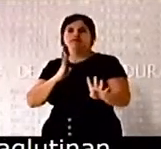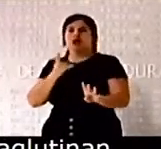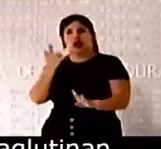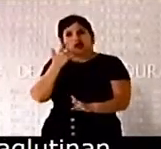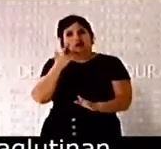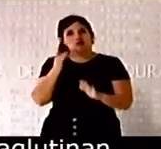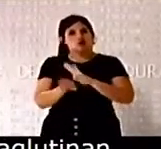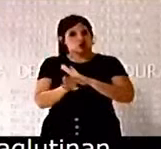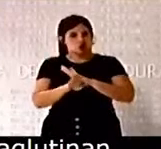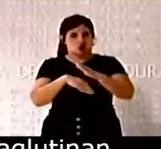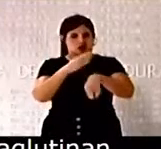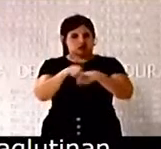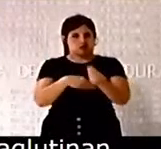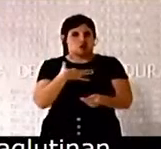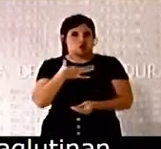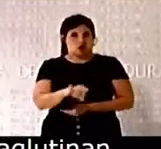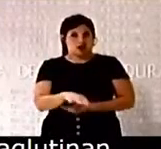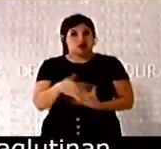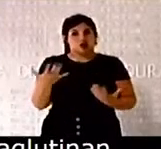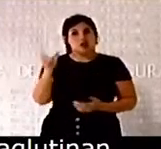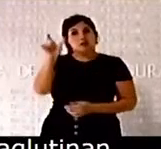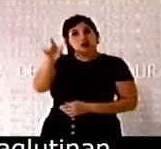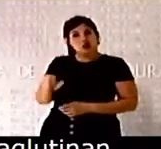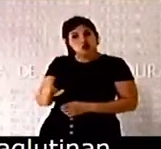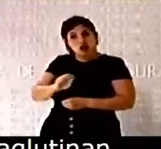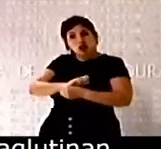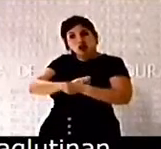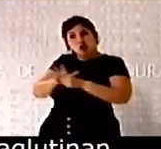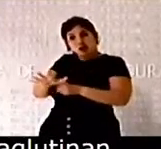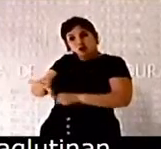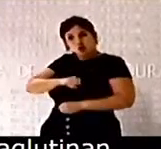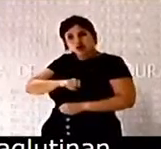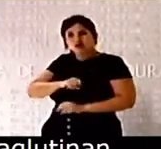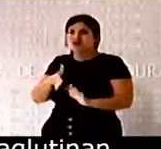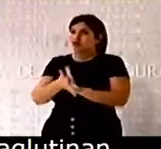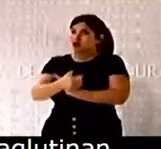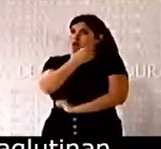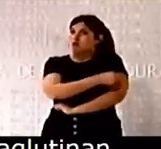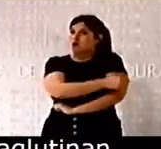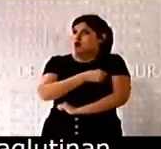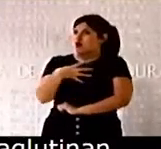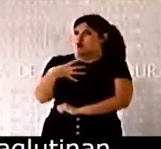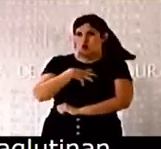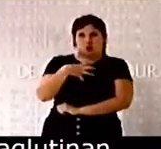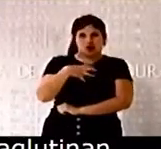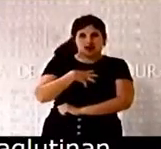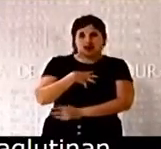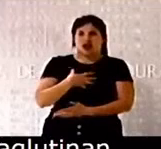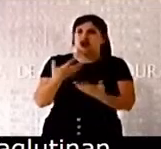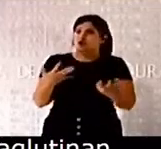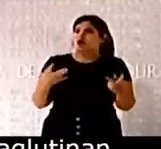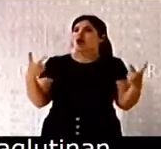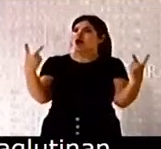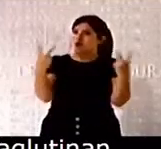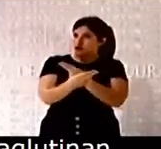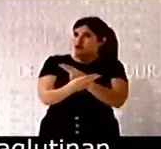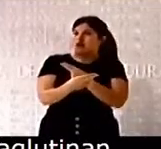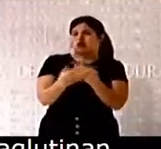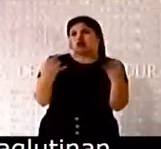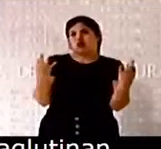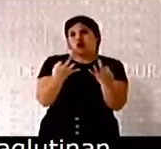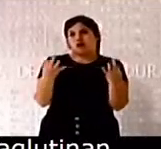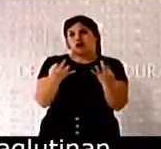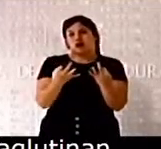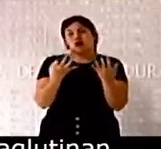realizar. Y una persona infectada es una persona no vacunada. Y eso tenemos que evitarlo en la medida de lo posible, ¿no? Por lo